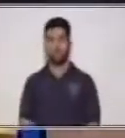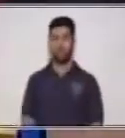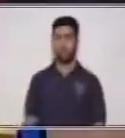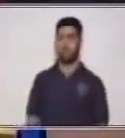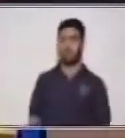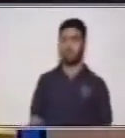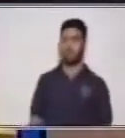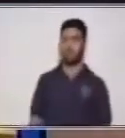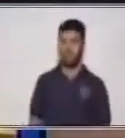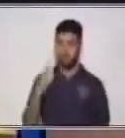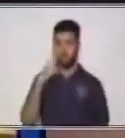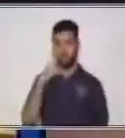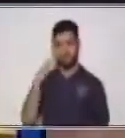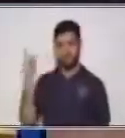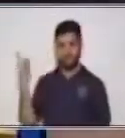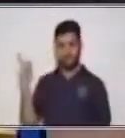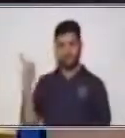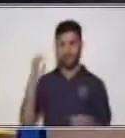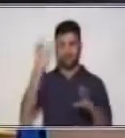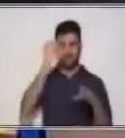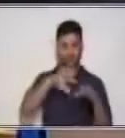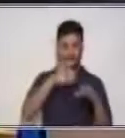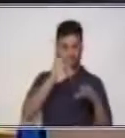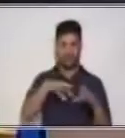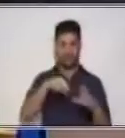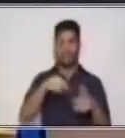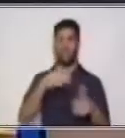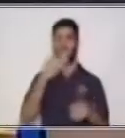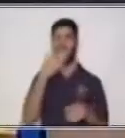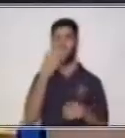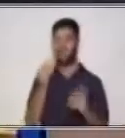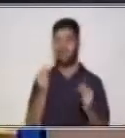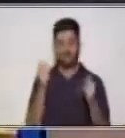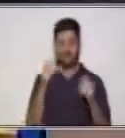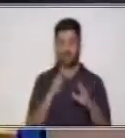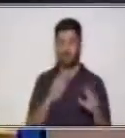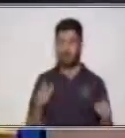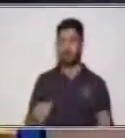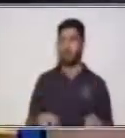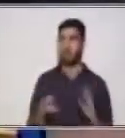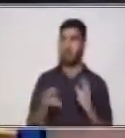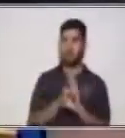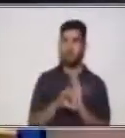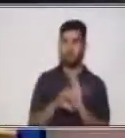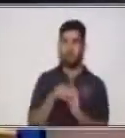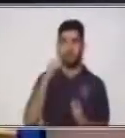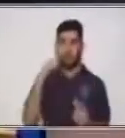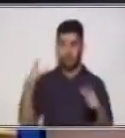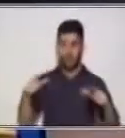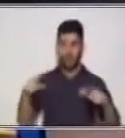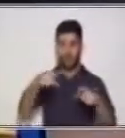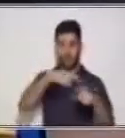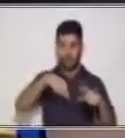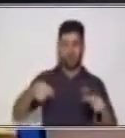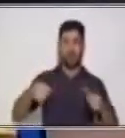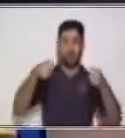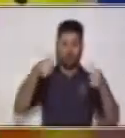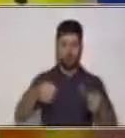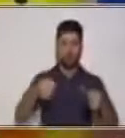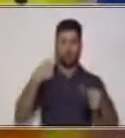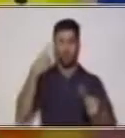emoji, aquí las pueden ver. Si tienen algo redondo, una tapadera o algo,